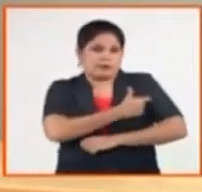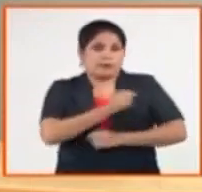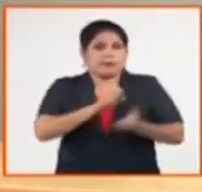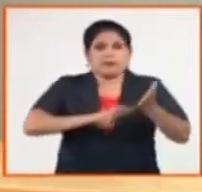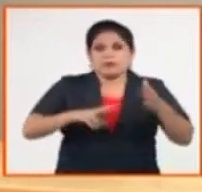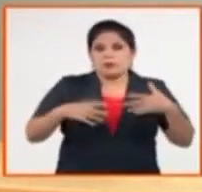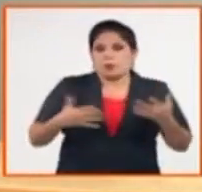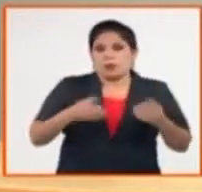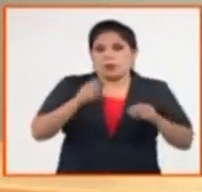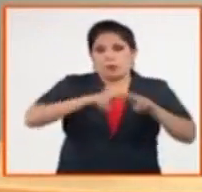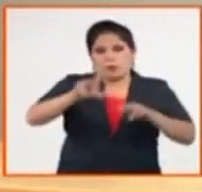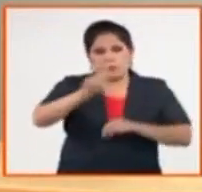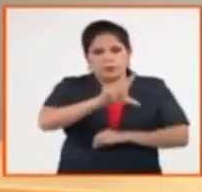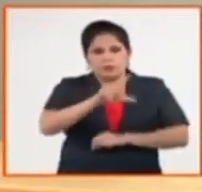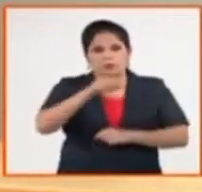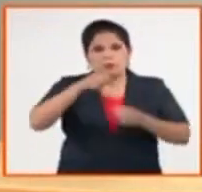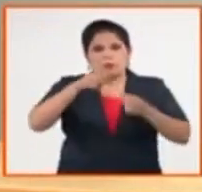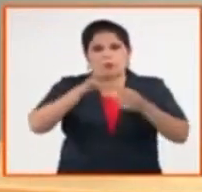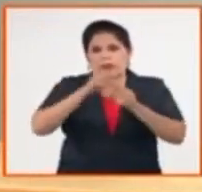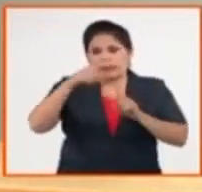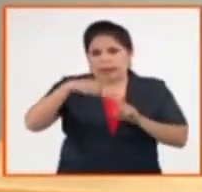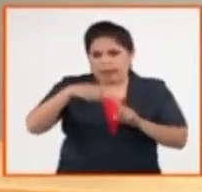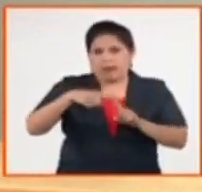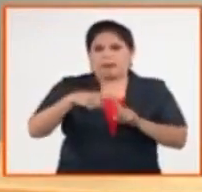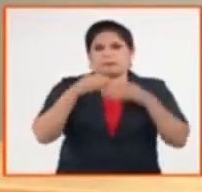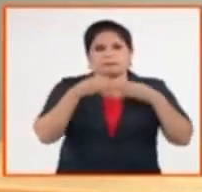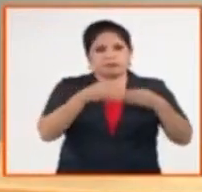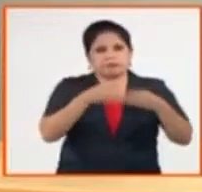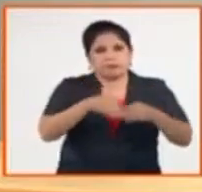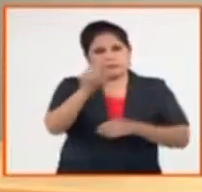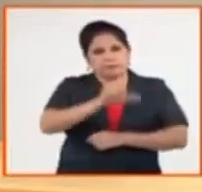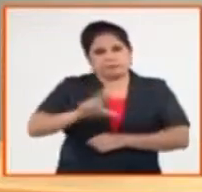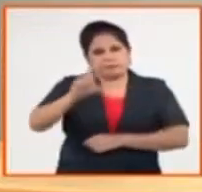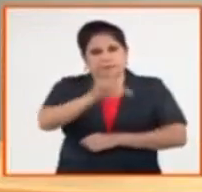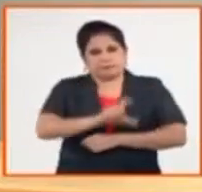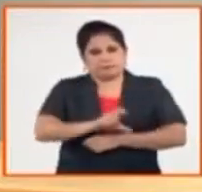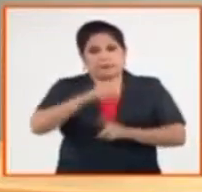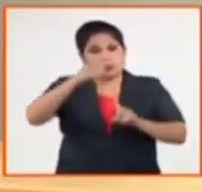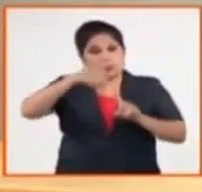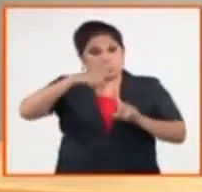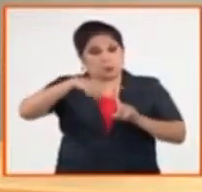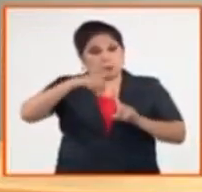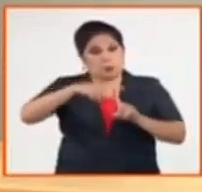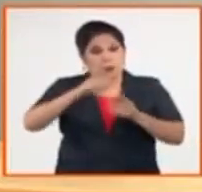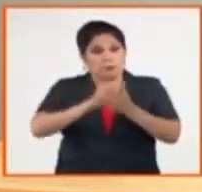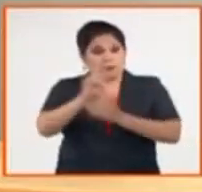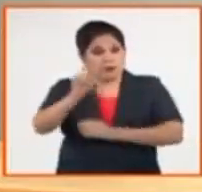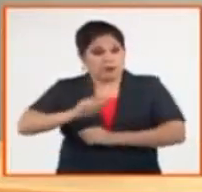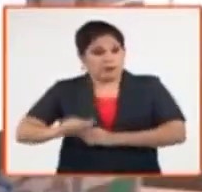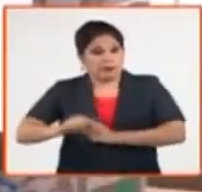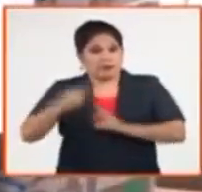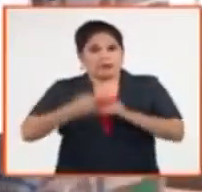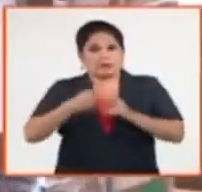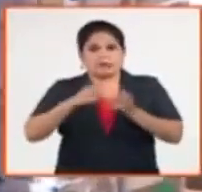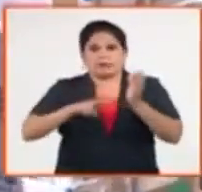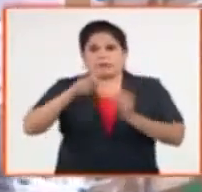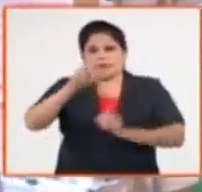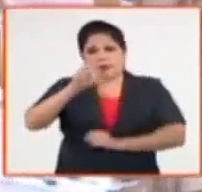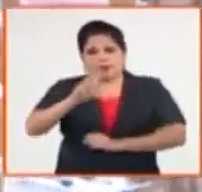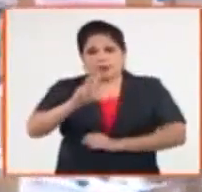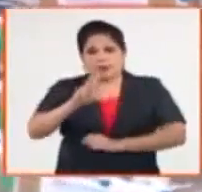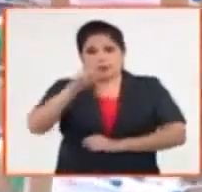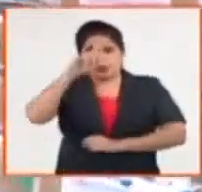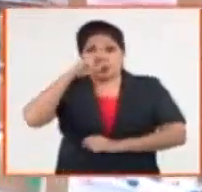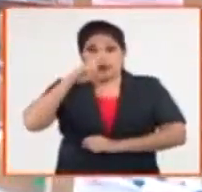provincias Holguín, Granma, Camagüey, Las Tunas, Mayabeque y Villa Clara. Soberana 02